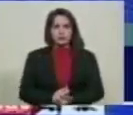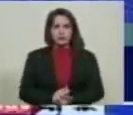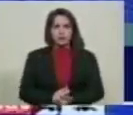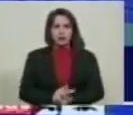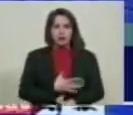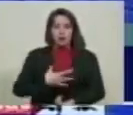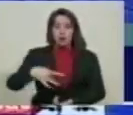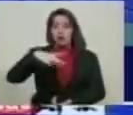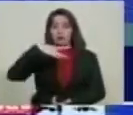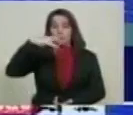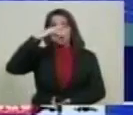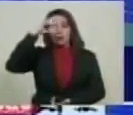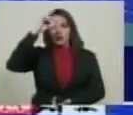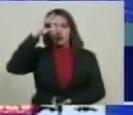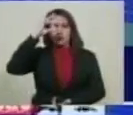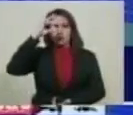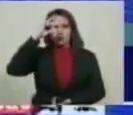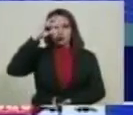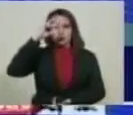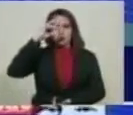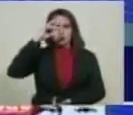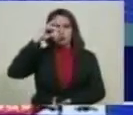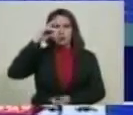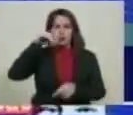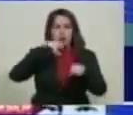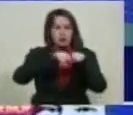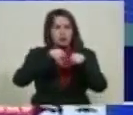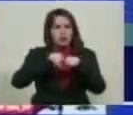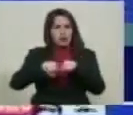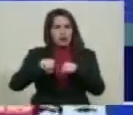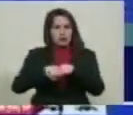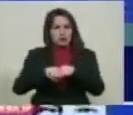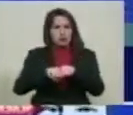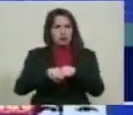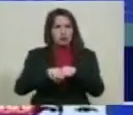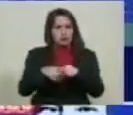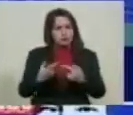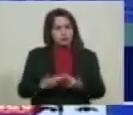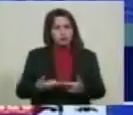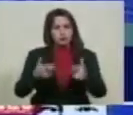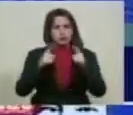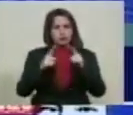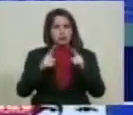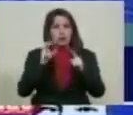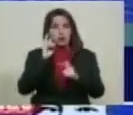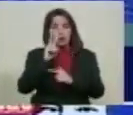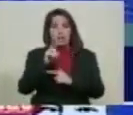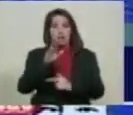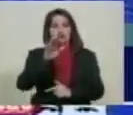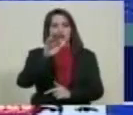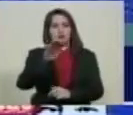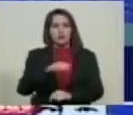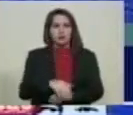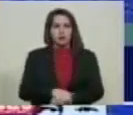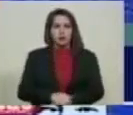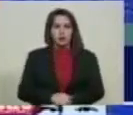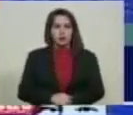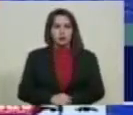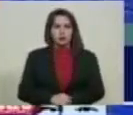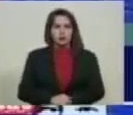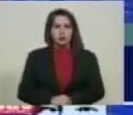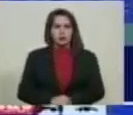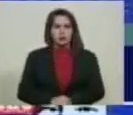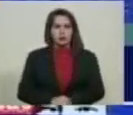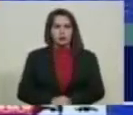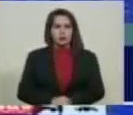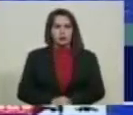espíritu autocrítico y crítico que nos permita ver el futuro, que nos